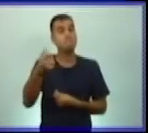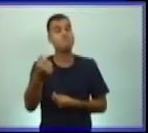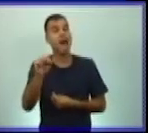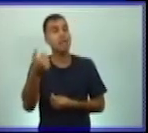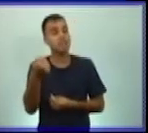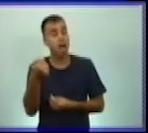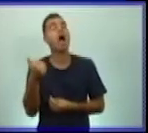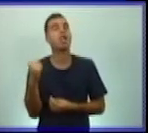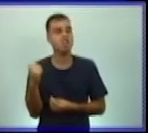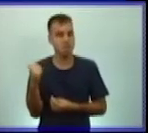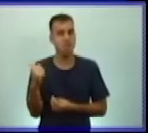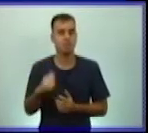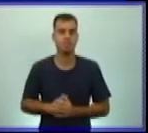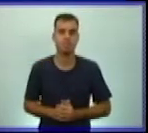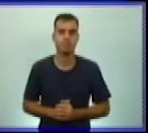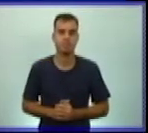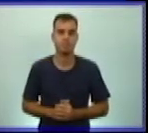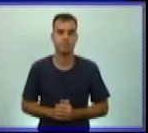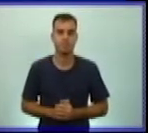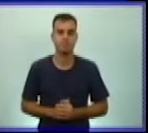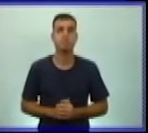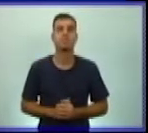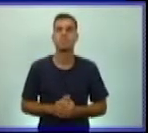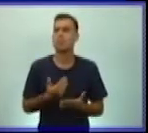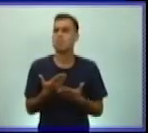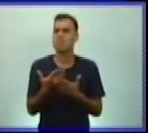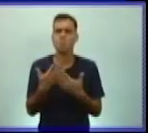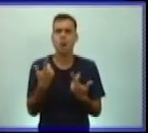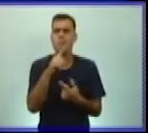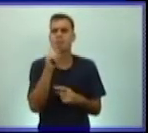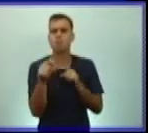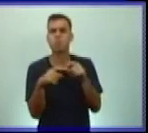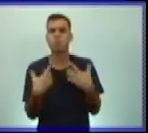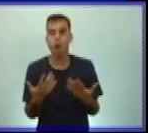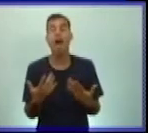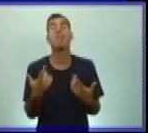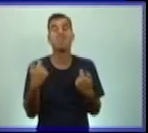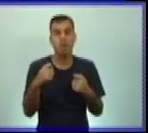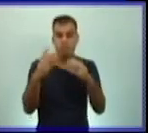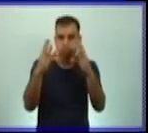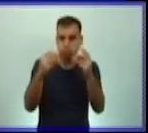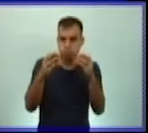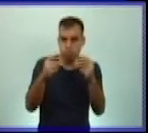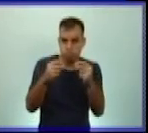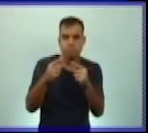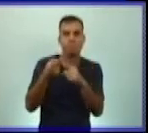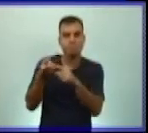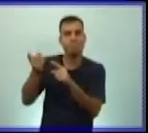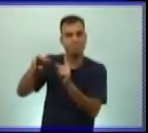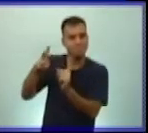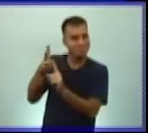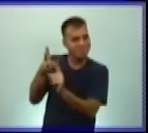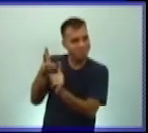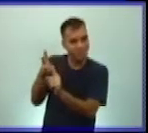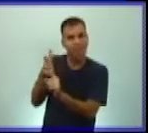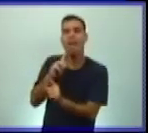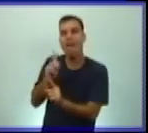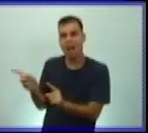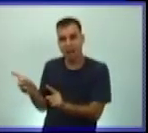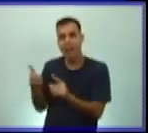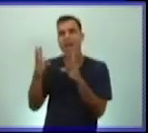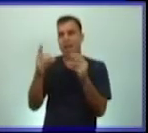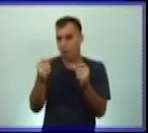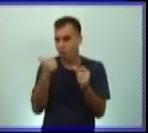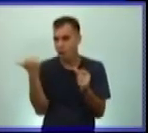que reaccionan. ¿Qué nos piden? Bueno, que calculemos la masa de óxido de aluminio. Esa es nuestra